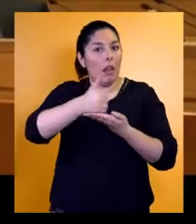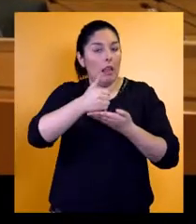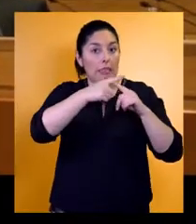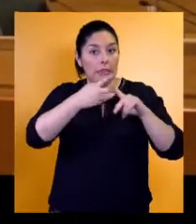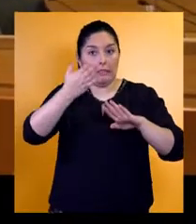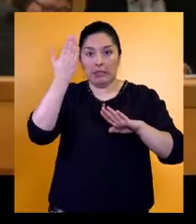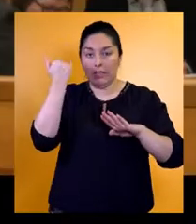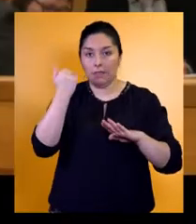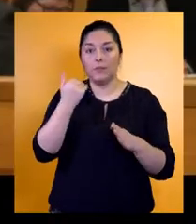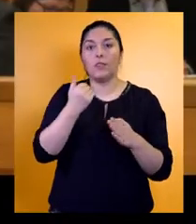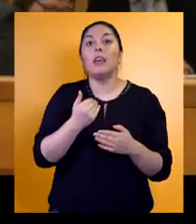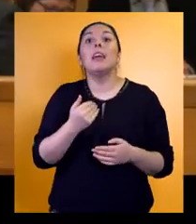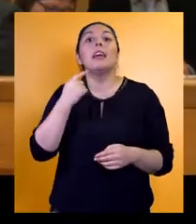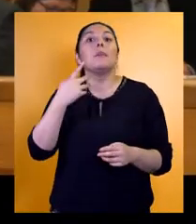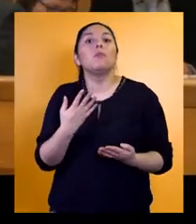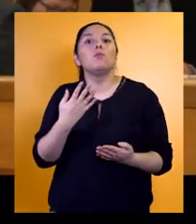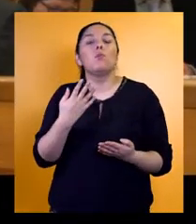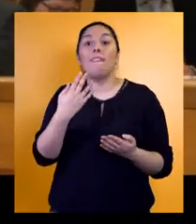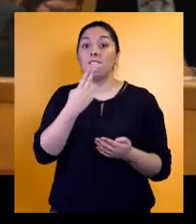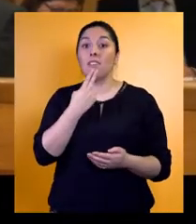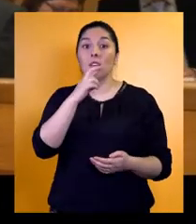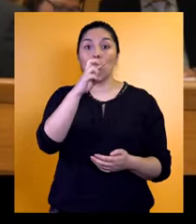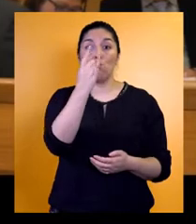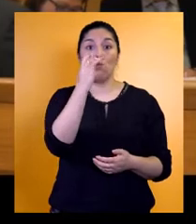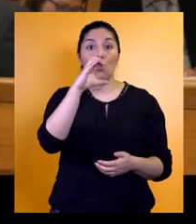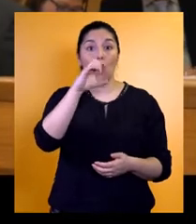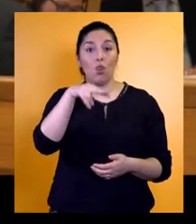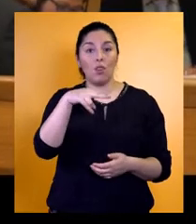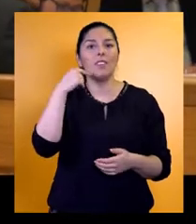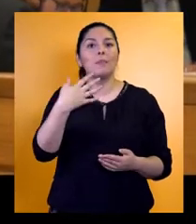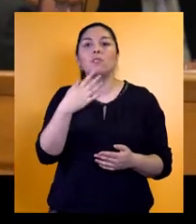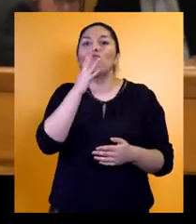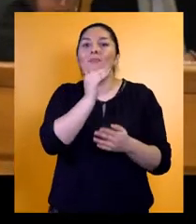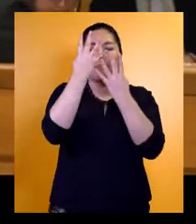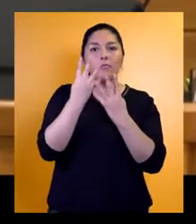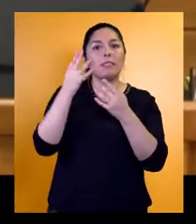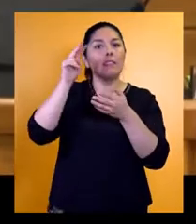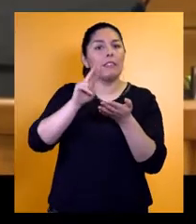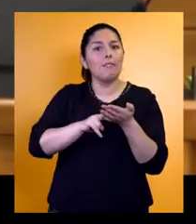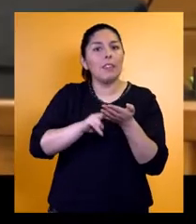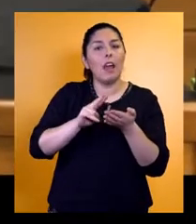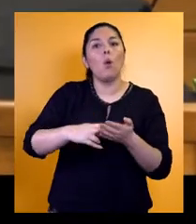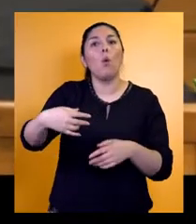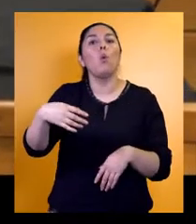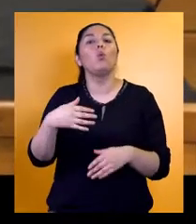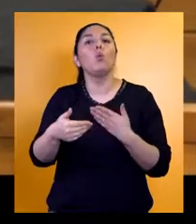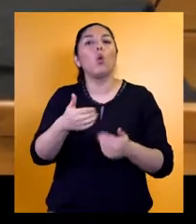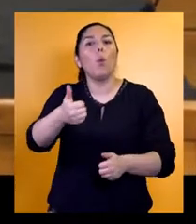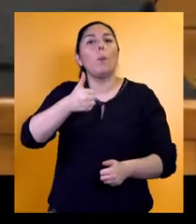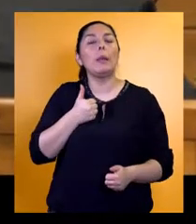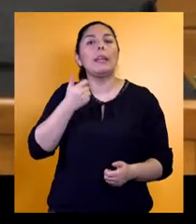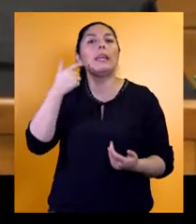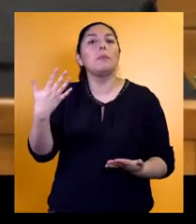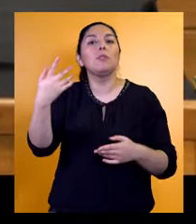conocer este martes, el exalcalde avecindado en Pucón no cumplirá la condena en prisión, toda vez que esta fue conmutada luego que el